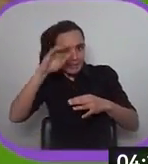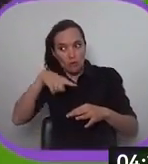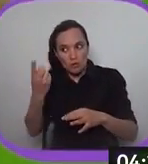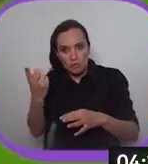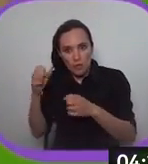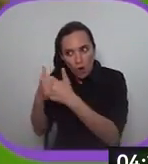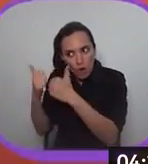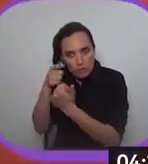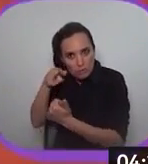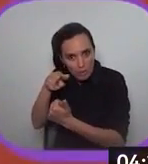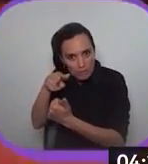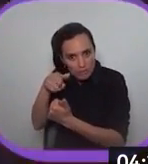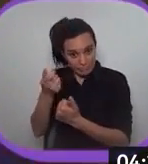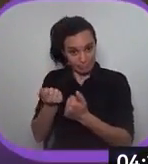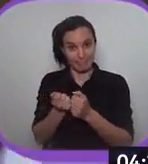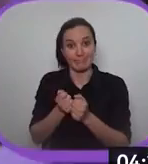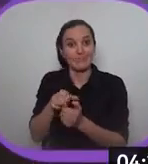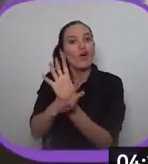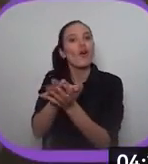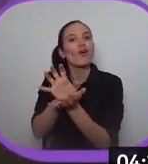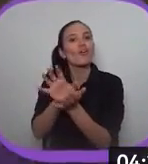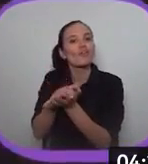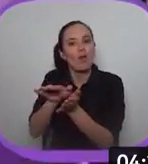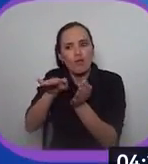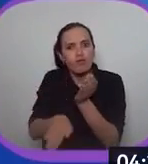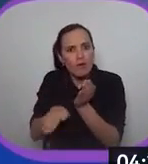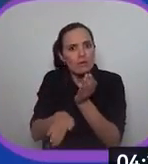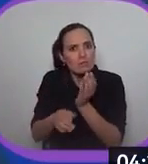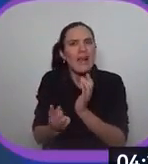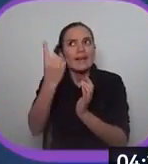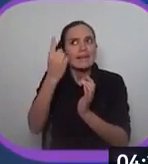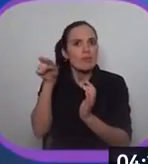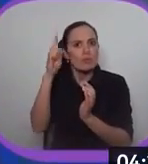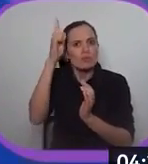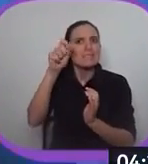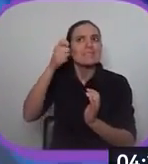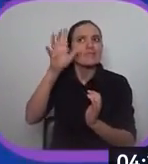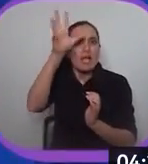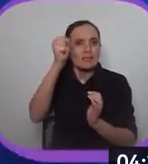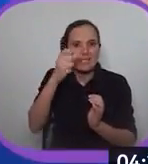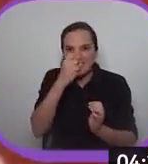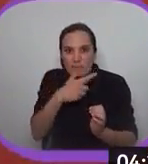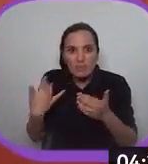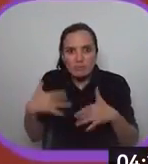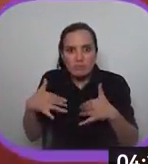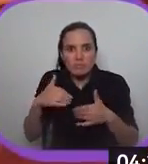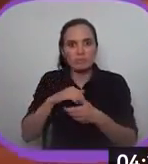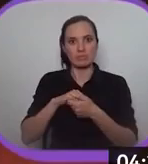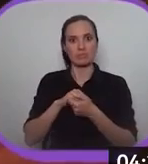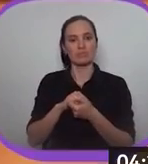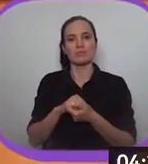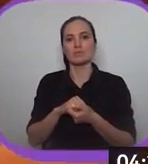de controlar la fauna. River, bájale el volumen al cocodrilo. Chopper, ve arriba y toma la llave. ¡De inmediato!